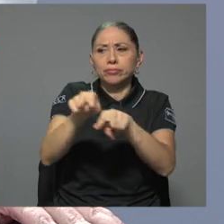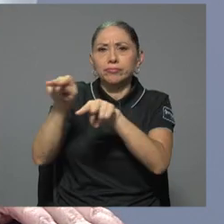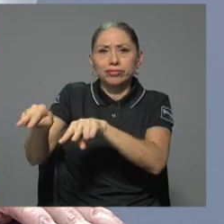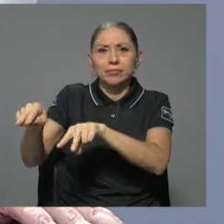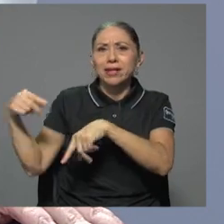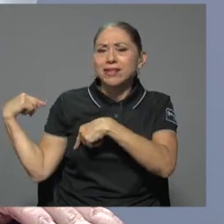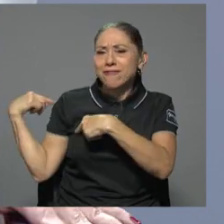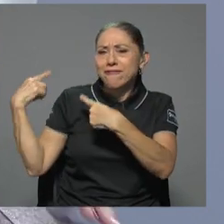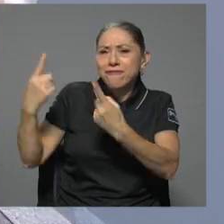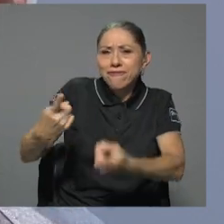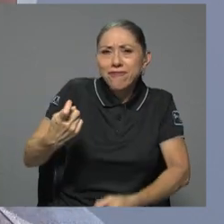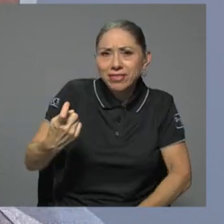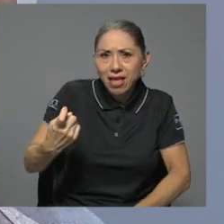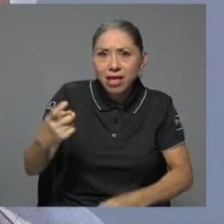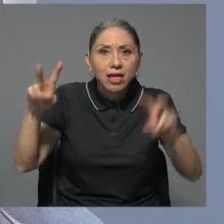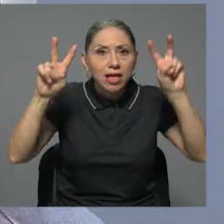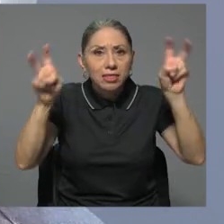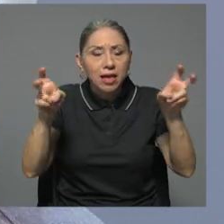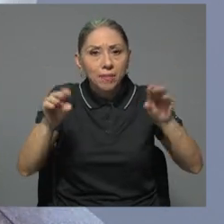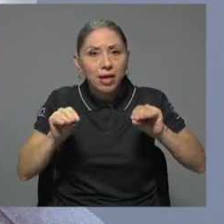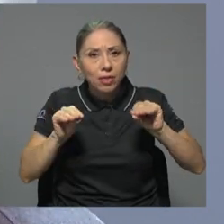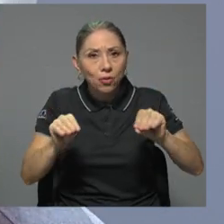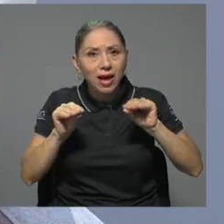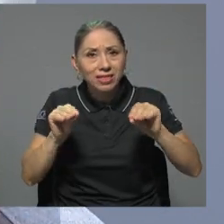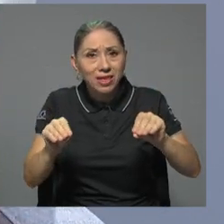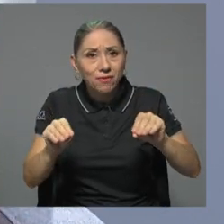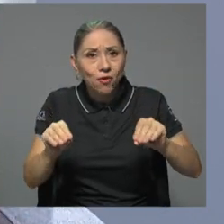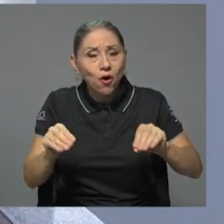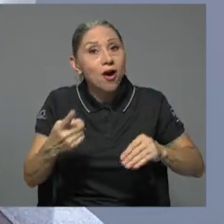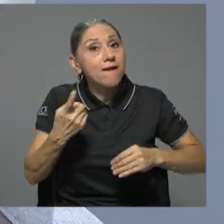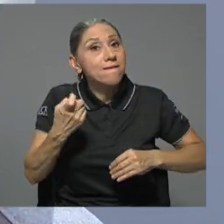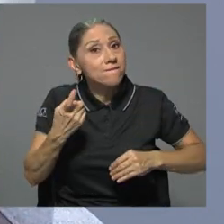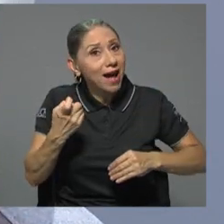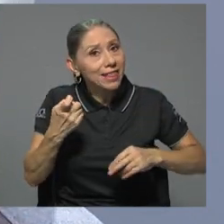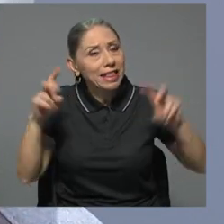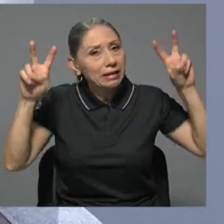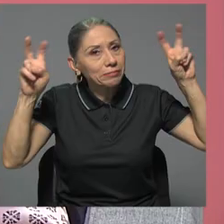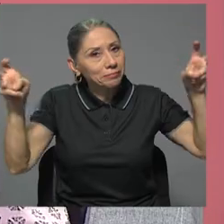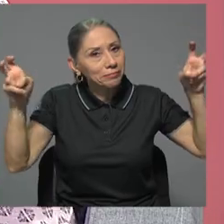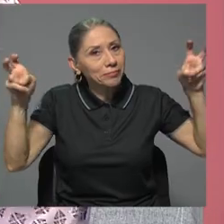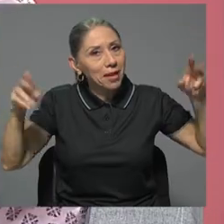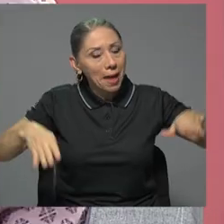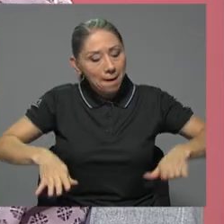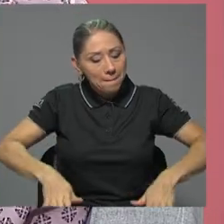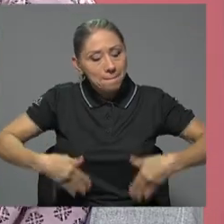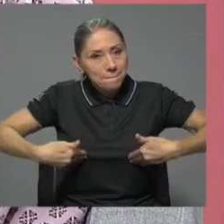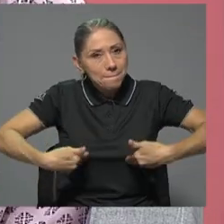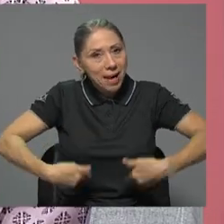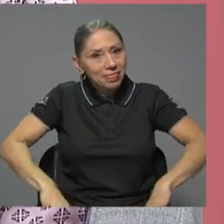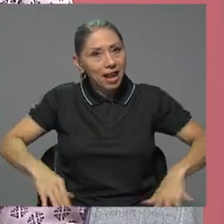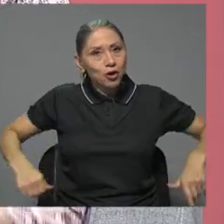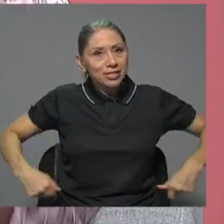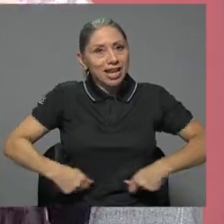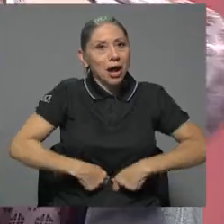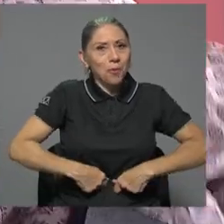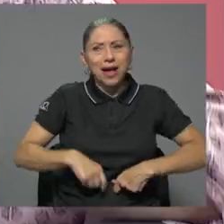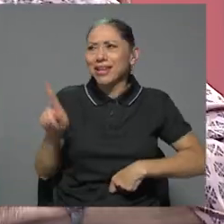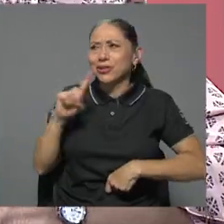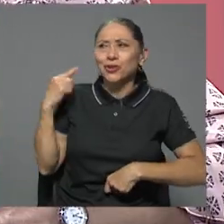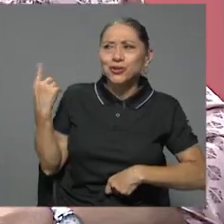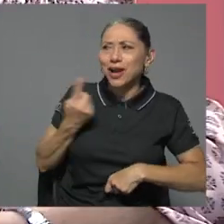educativa hace falta pantalones y enagua doña no sólo educativa